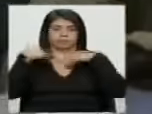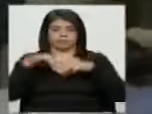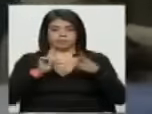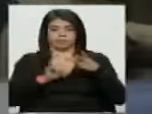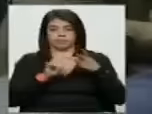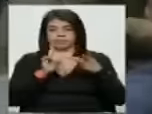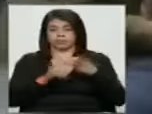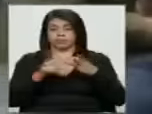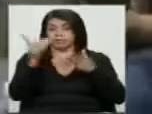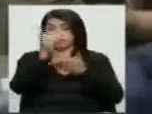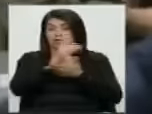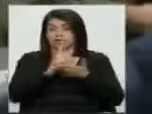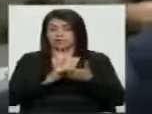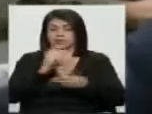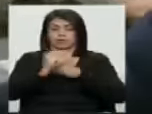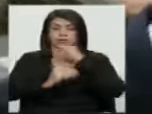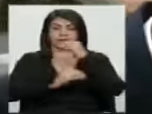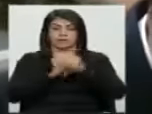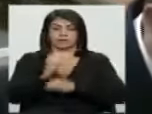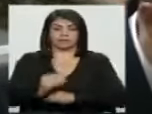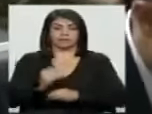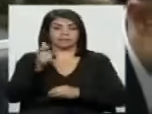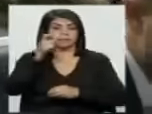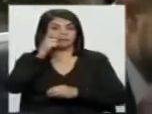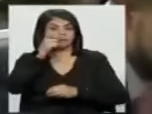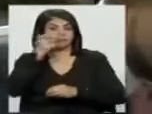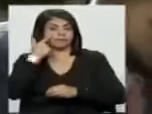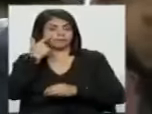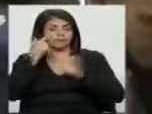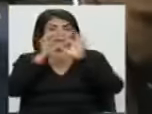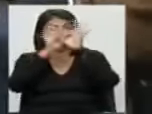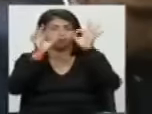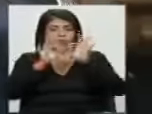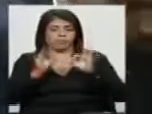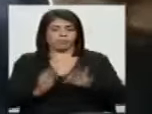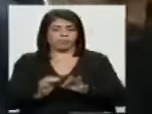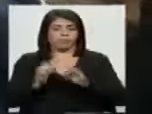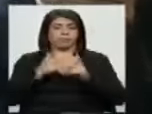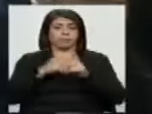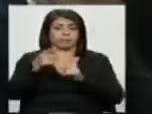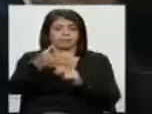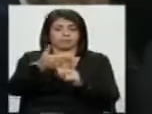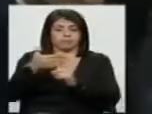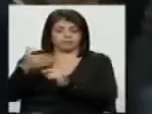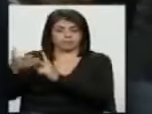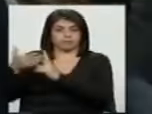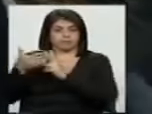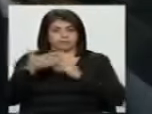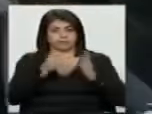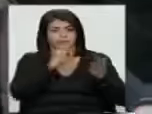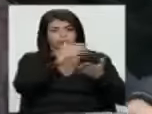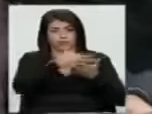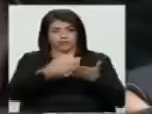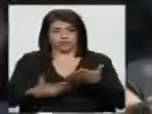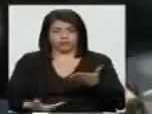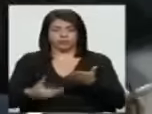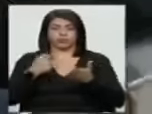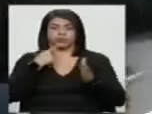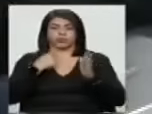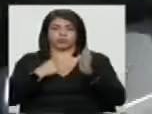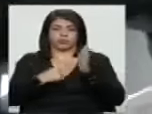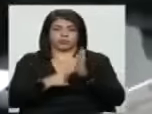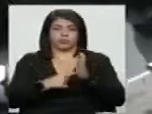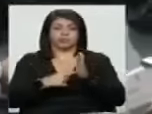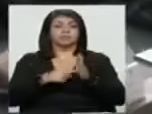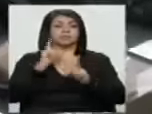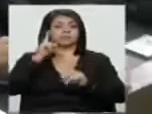3. Diseñar, implementar y supervisar los mecanismos para la captación de información que sirva al cumplimiento